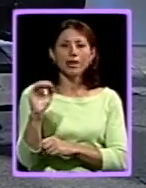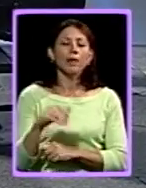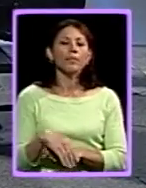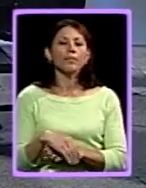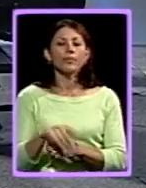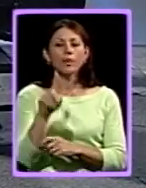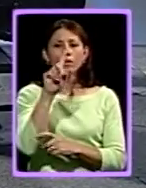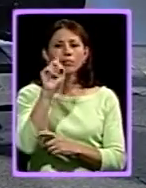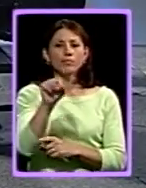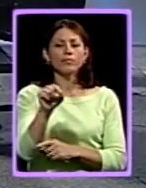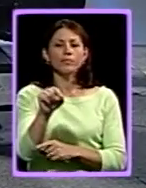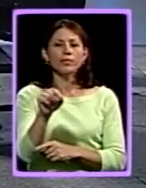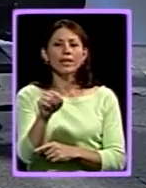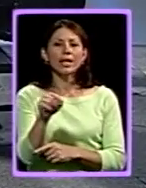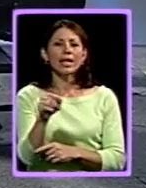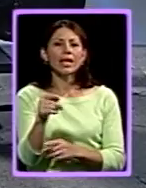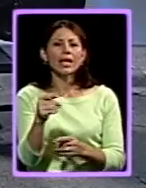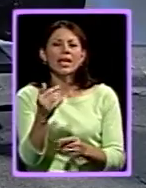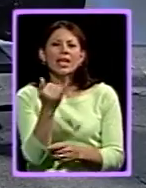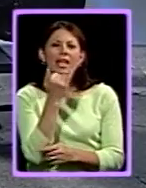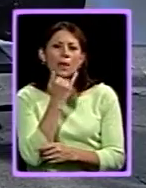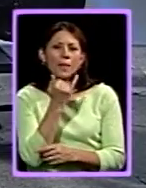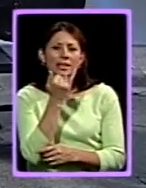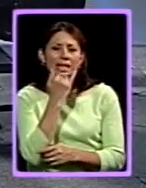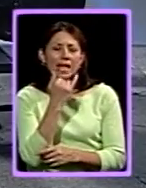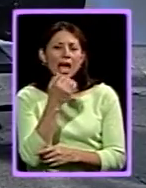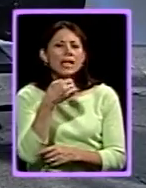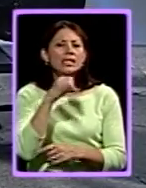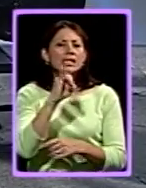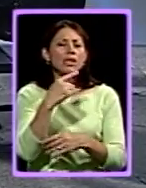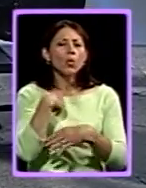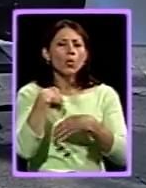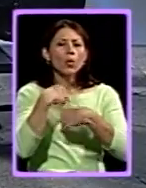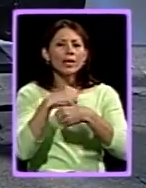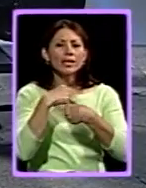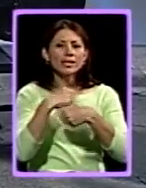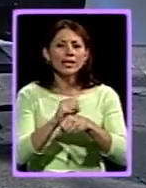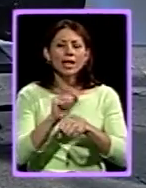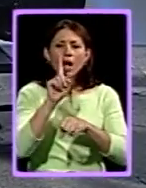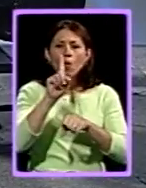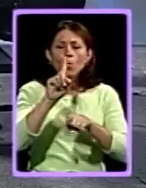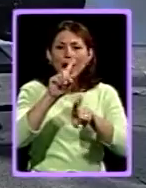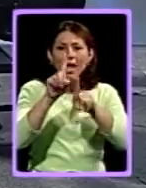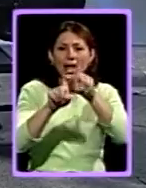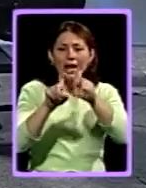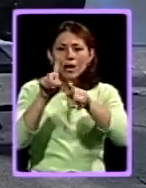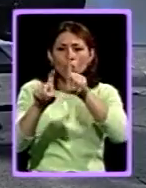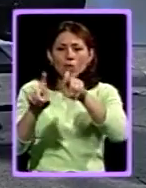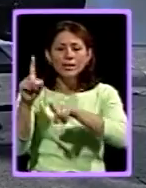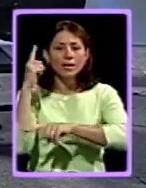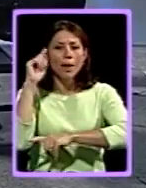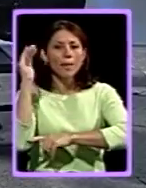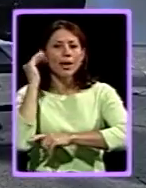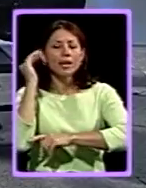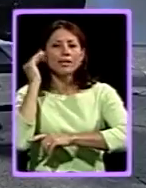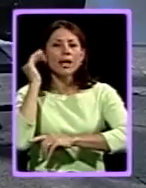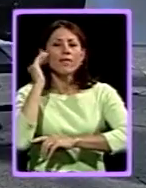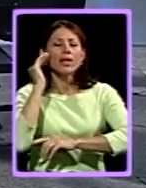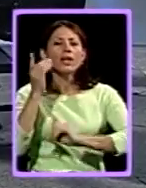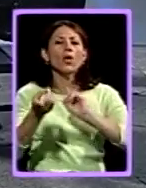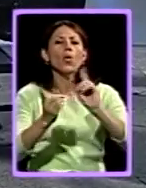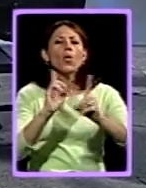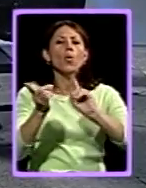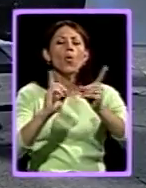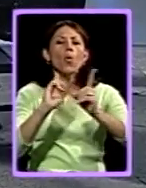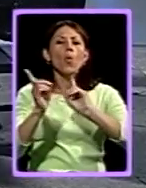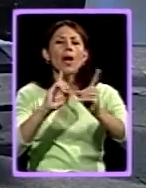pasaría si uno hiciera una encuesta para determinar cuál va a ser el premio